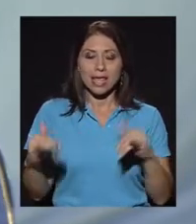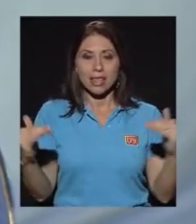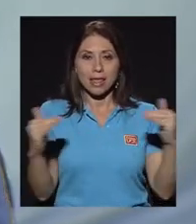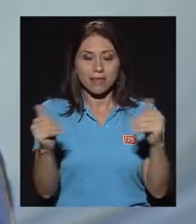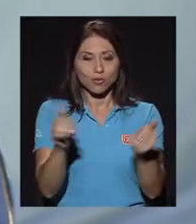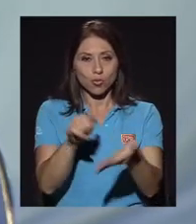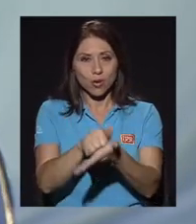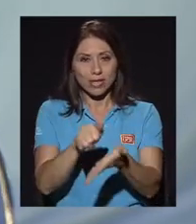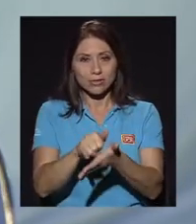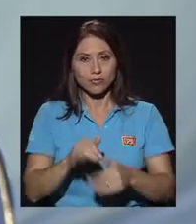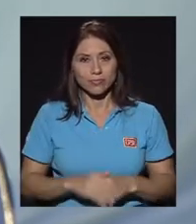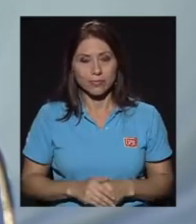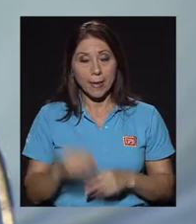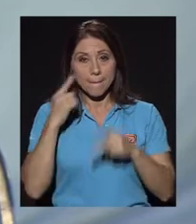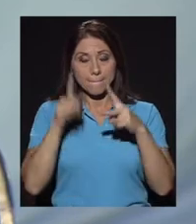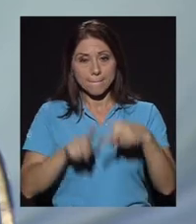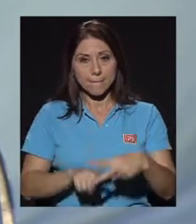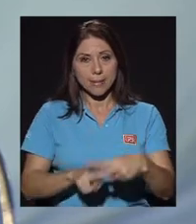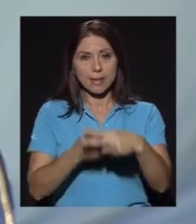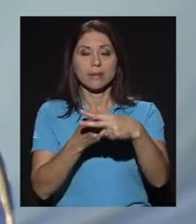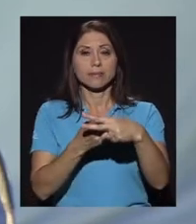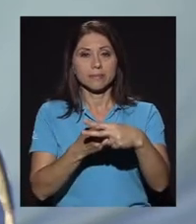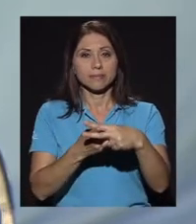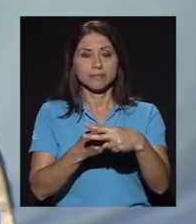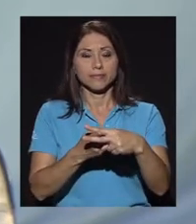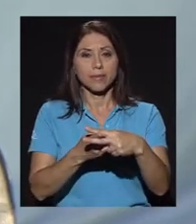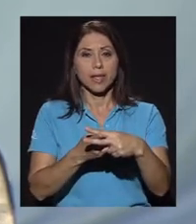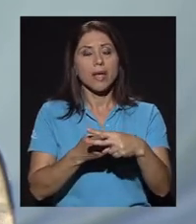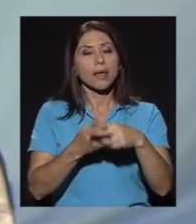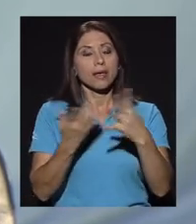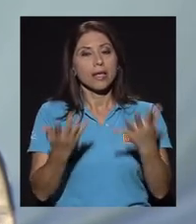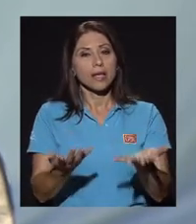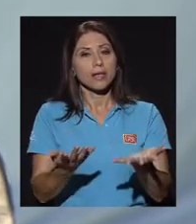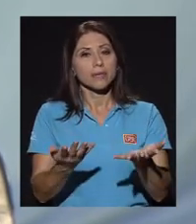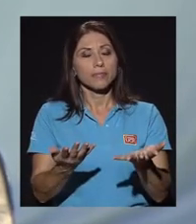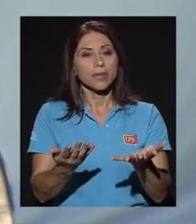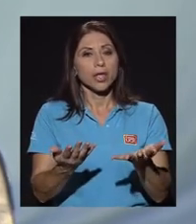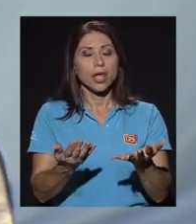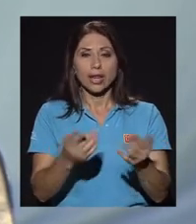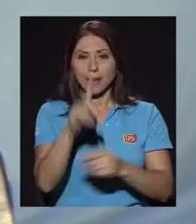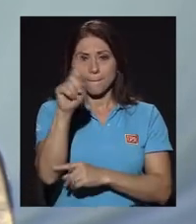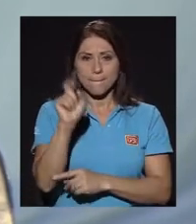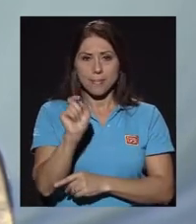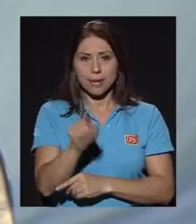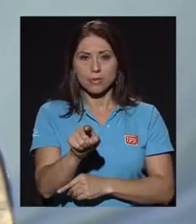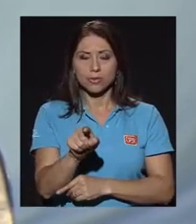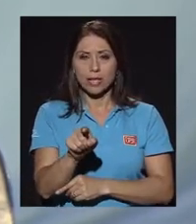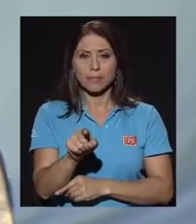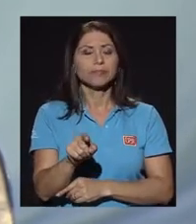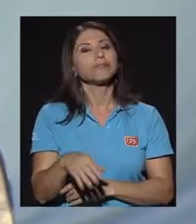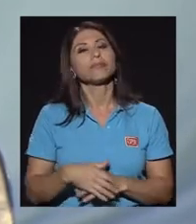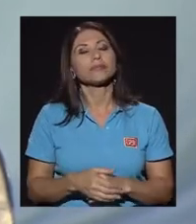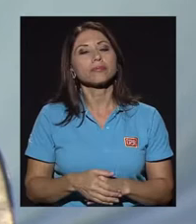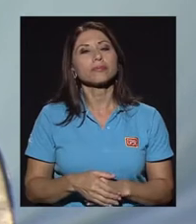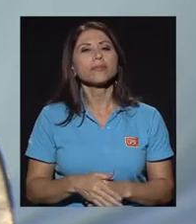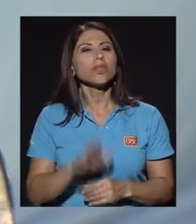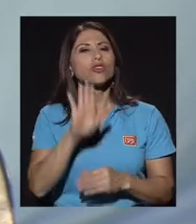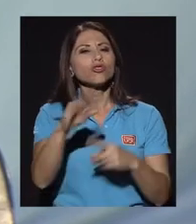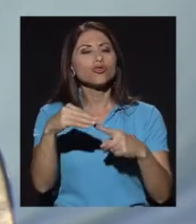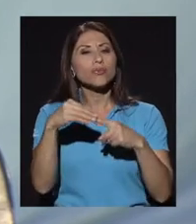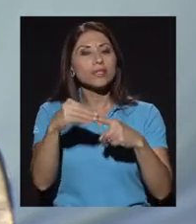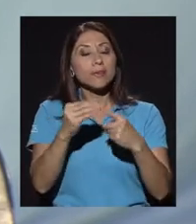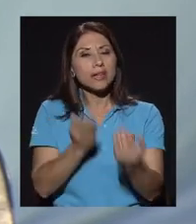esto. Para empezar, entonces, vamos a dar inicio con la pregunta: ¿cuáles son